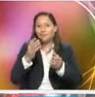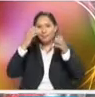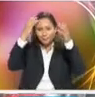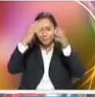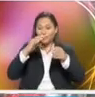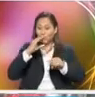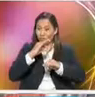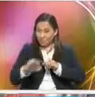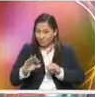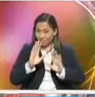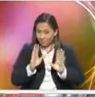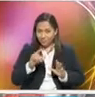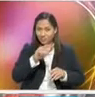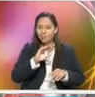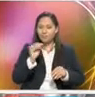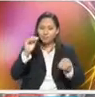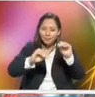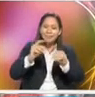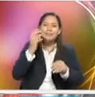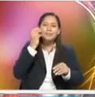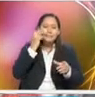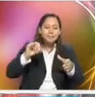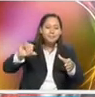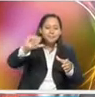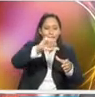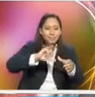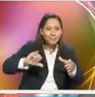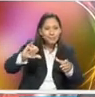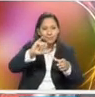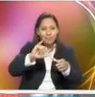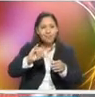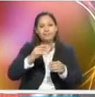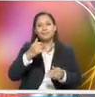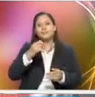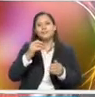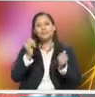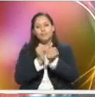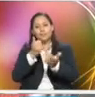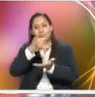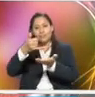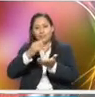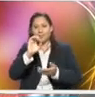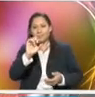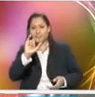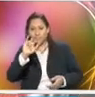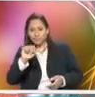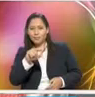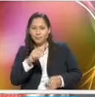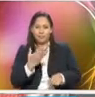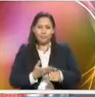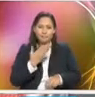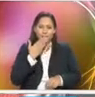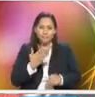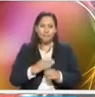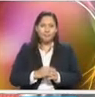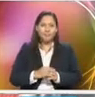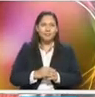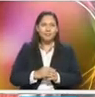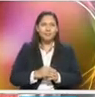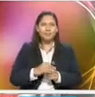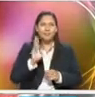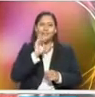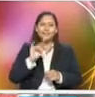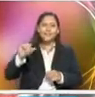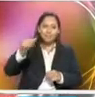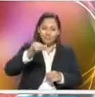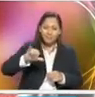podemos poner aquí encimita, le podemos poner una pasadita de vinagre, ¿no? Le podemos poner una pasadita de aceite de oliva. Aceite de oliva sí queda muy, muy bien. Vamos a darle una pasadita. Una